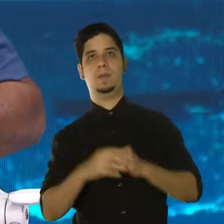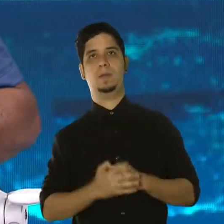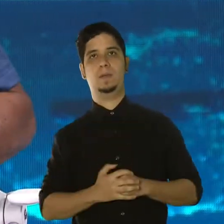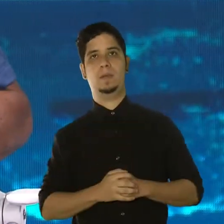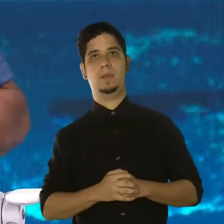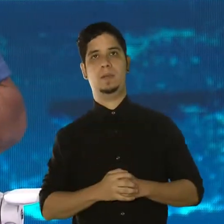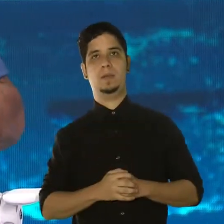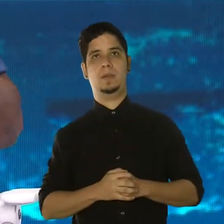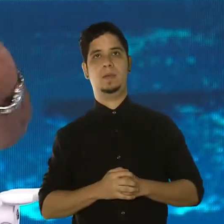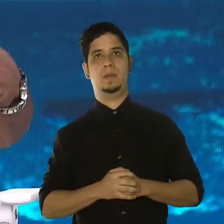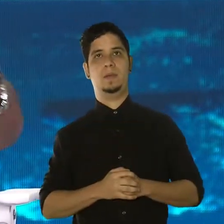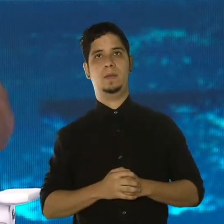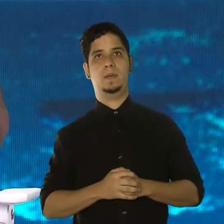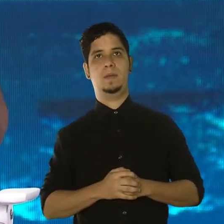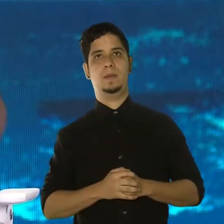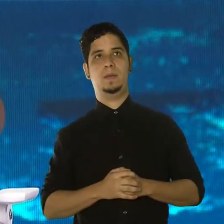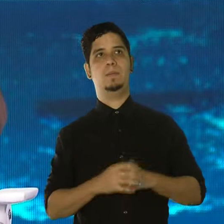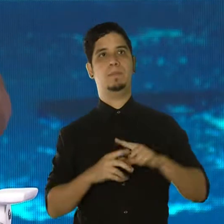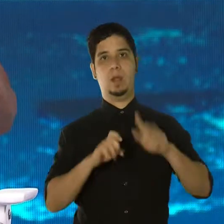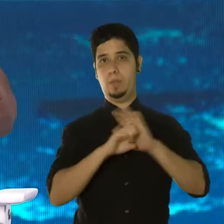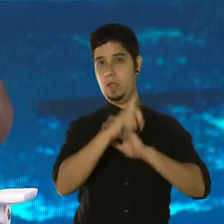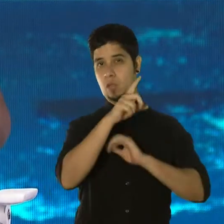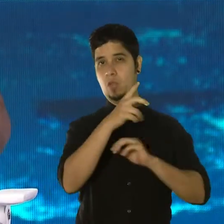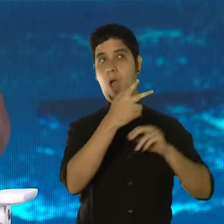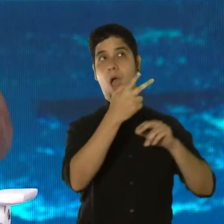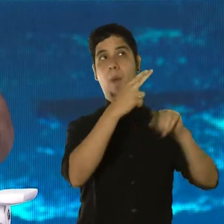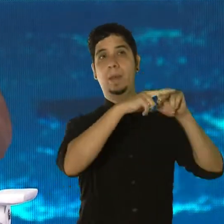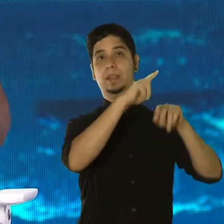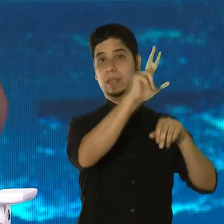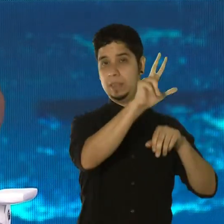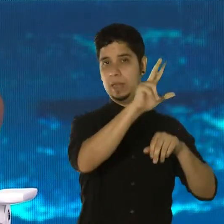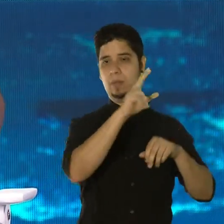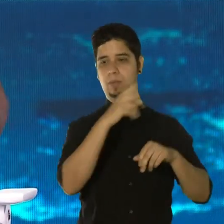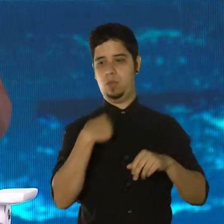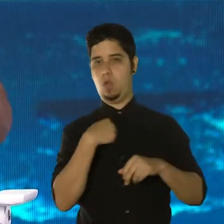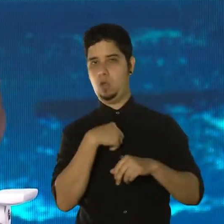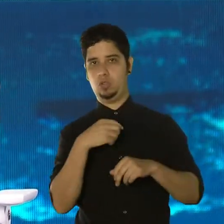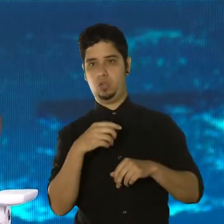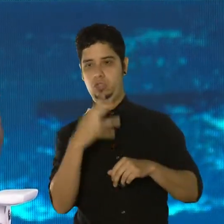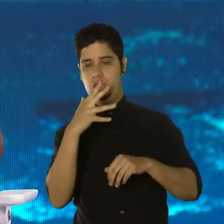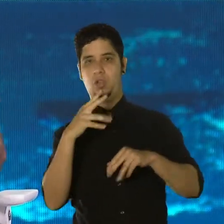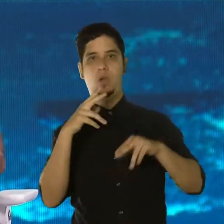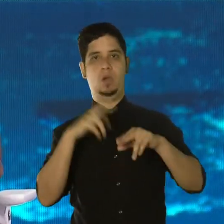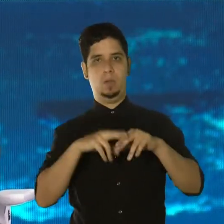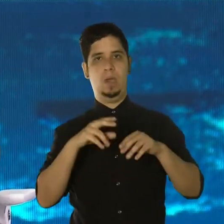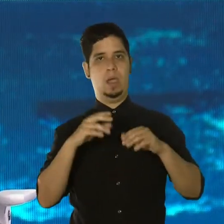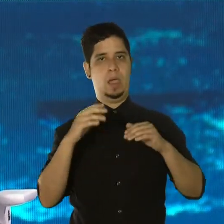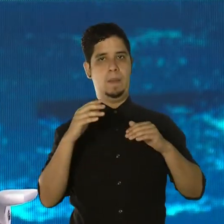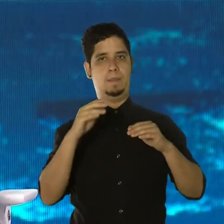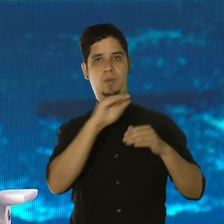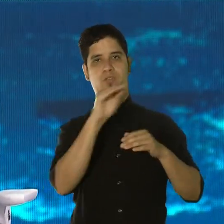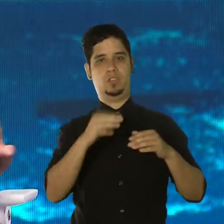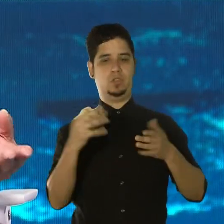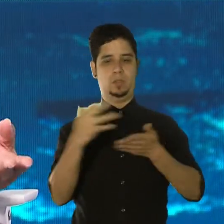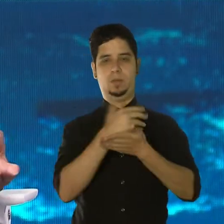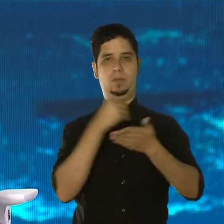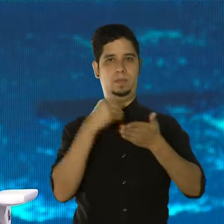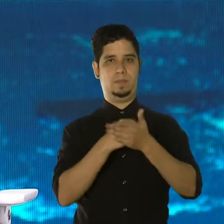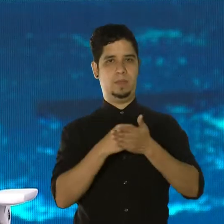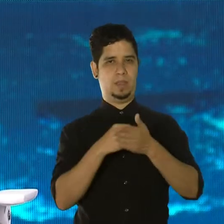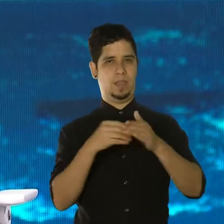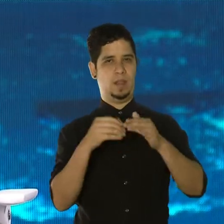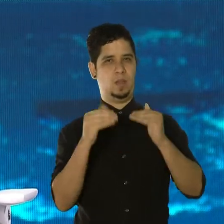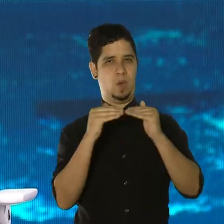nosotros 3, pues ahí el margen de ganancia, el porciento de ganancia de nosotros se quedaría igual. Pero no es